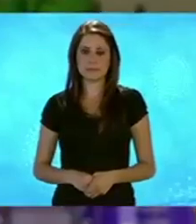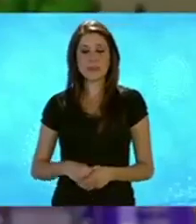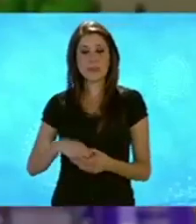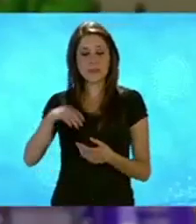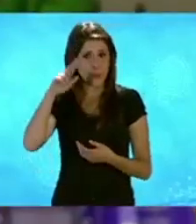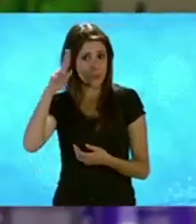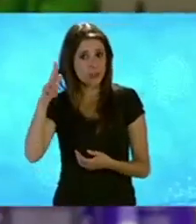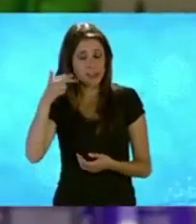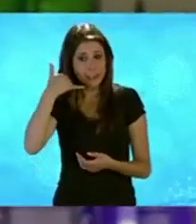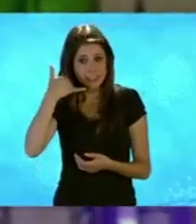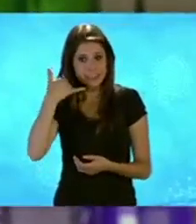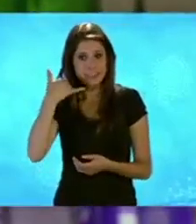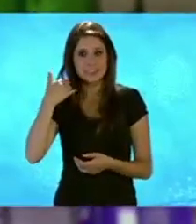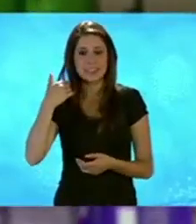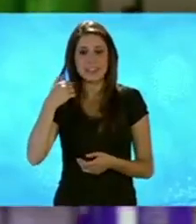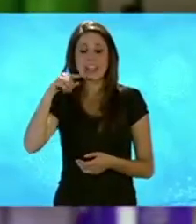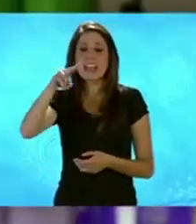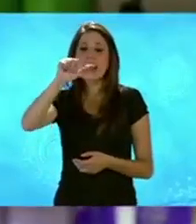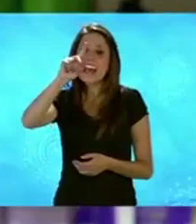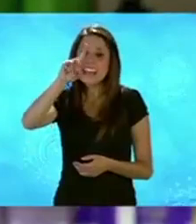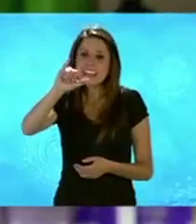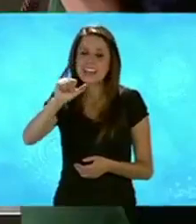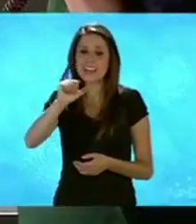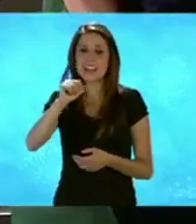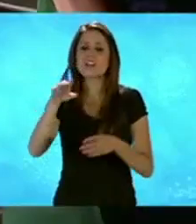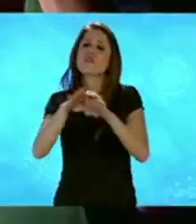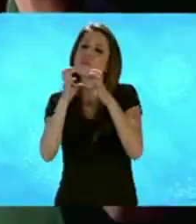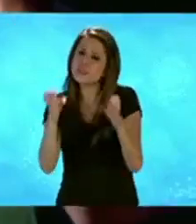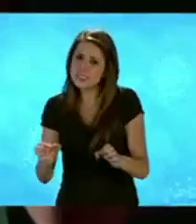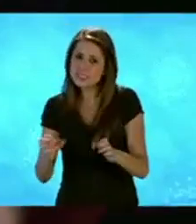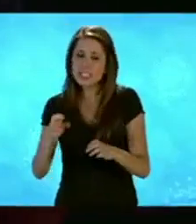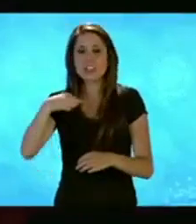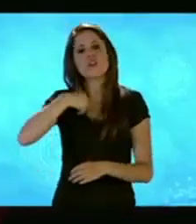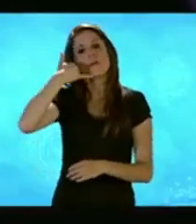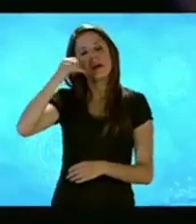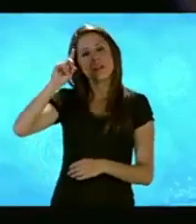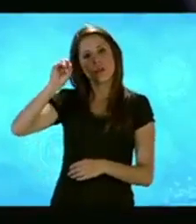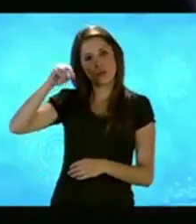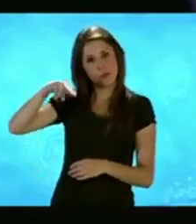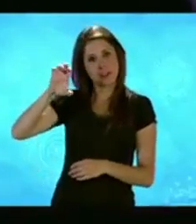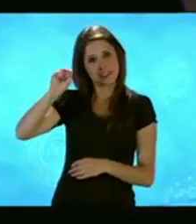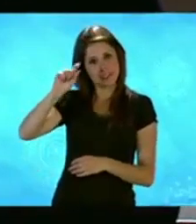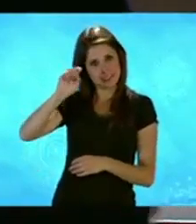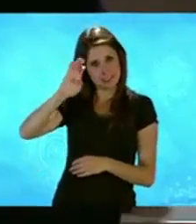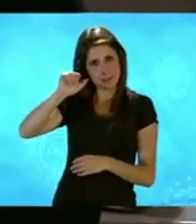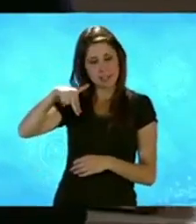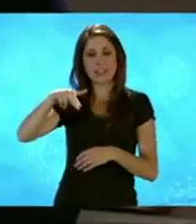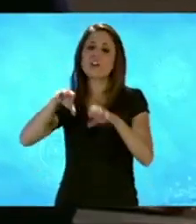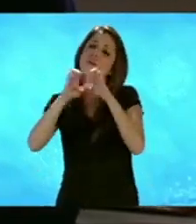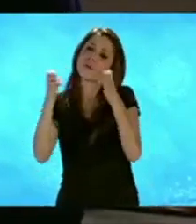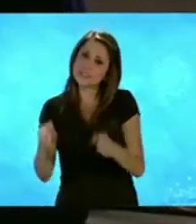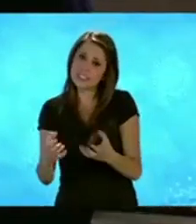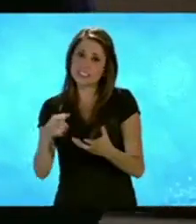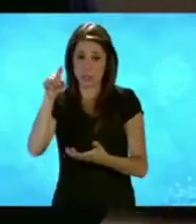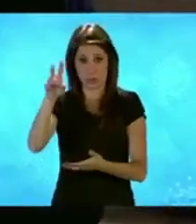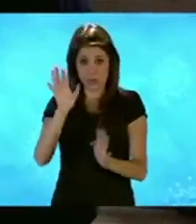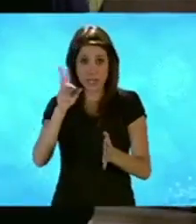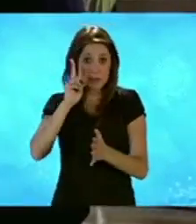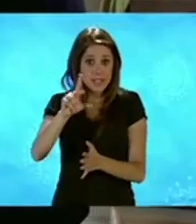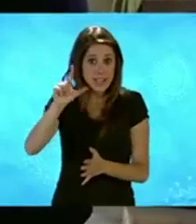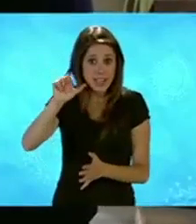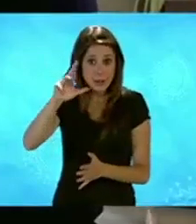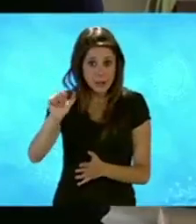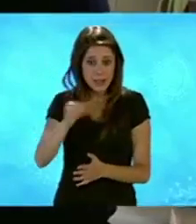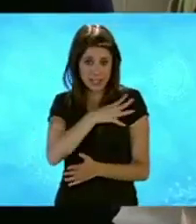Hola, bueno. Nadia, hija, ¿cómo estás? Habla don Esteban. Sí. ¿Cómo has estado, hija? ¿No has visto a mi hija